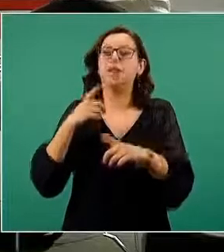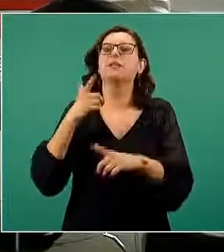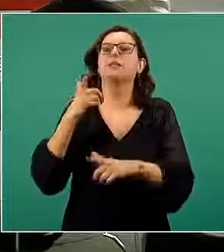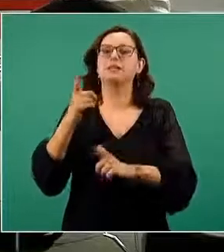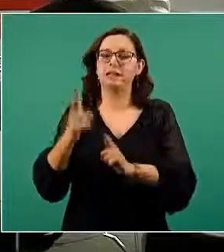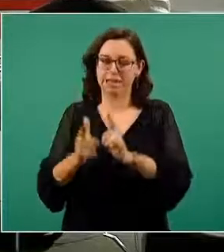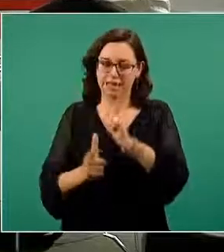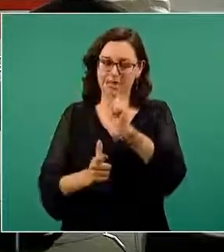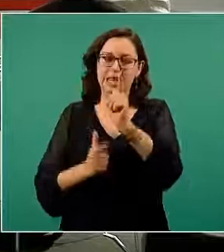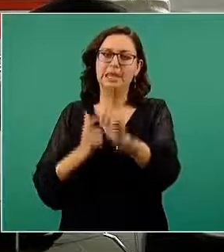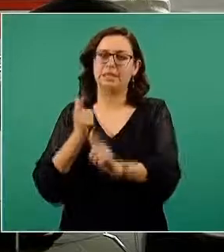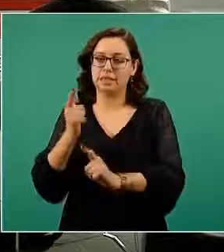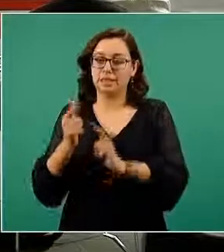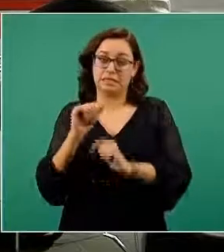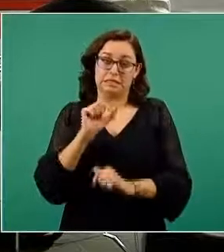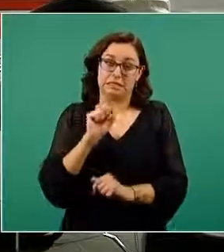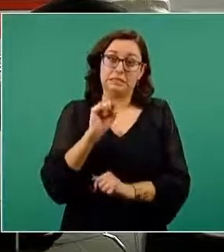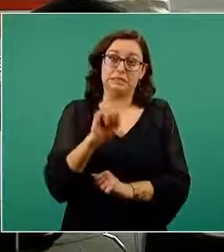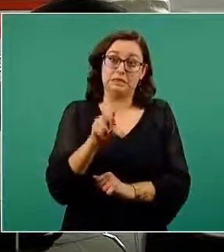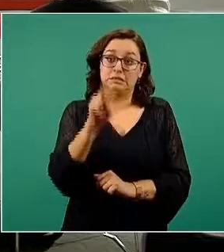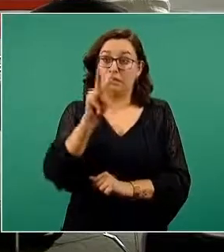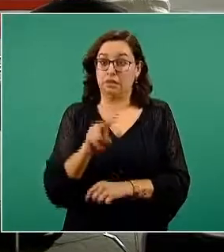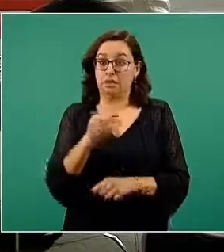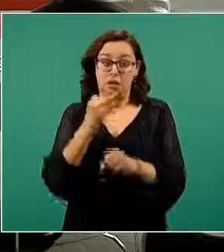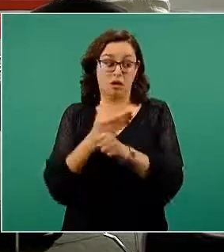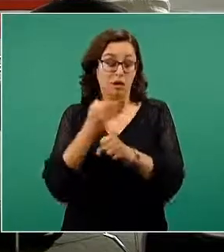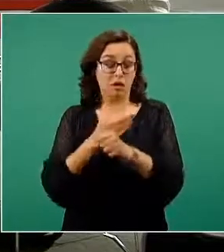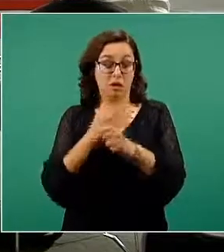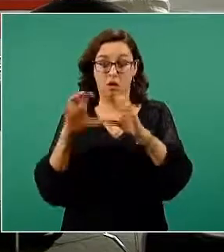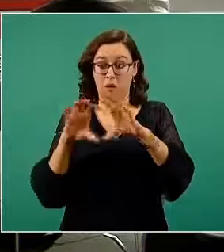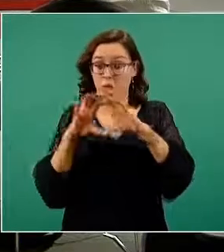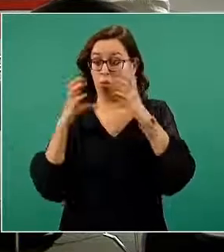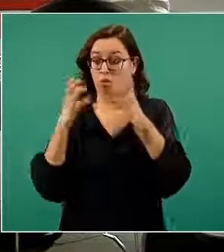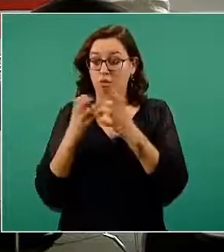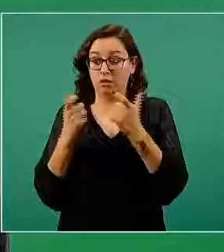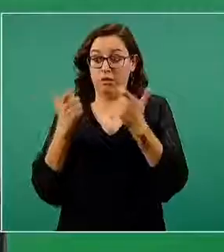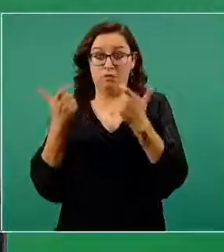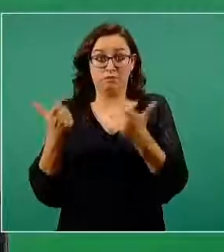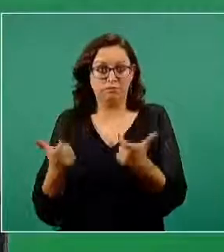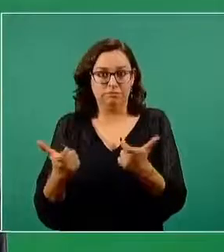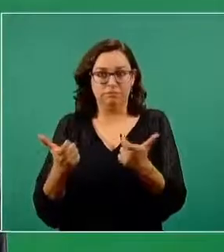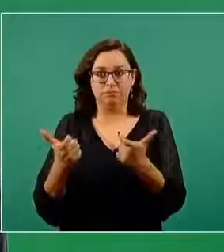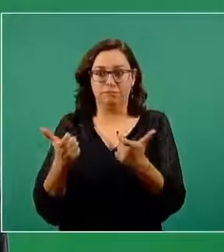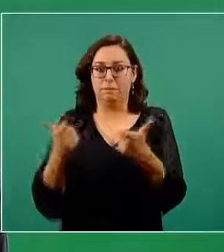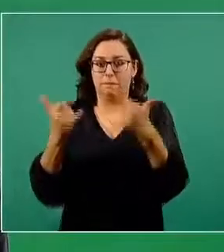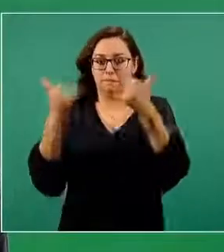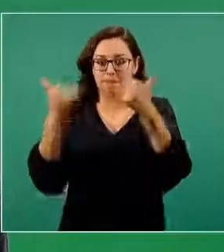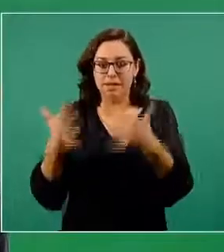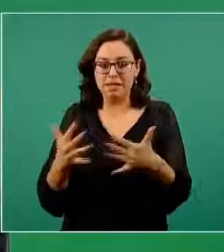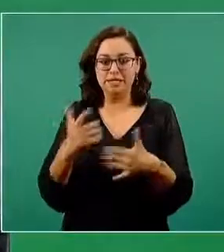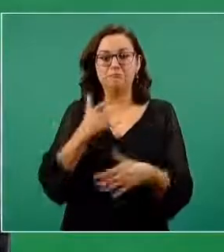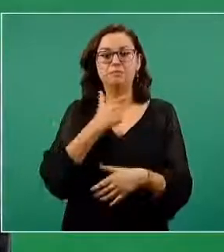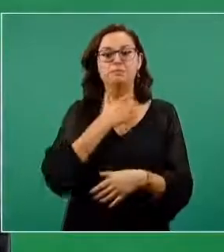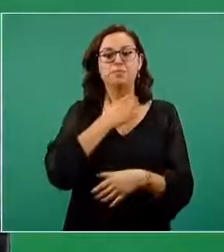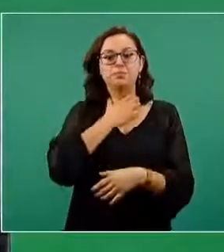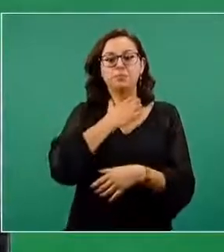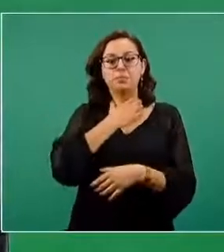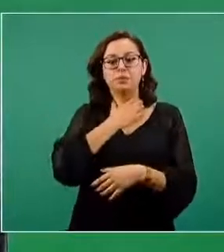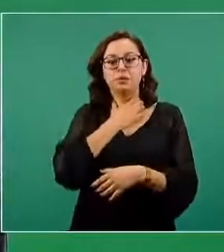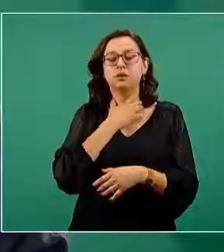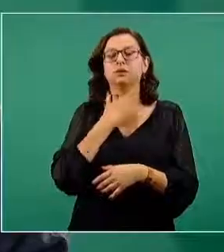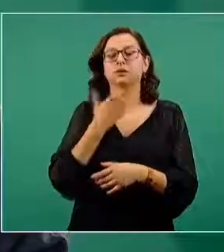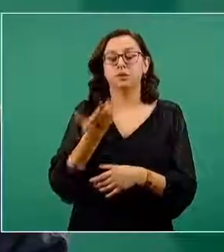de estrés de la economía mundial, la capacidad de producir a veces se ve interferida. Por